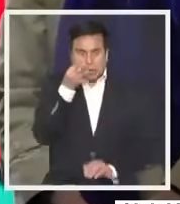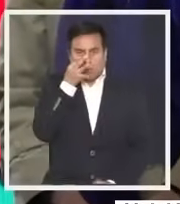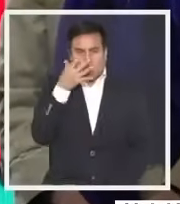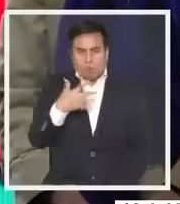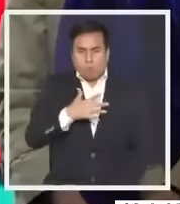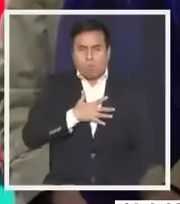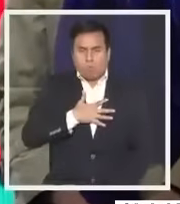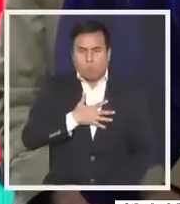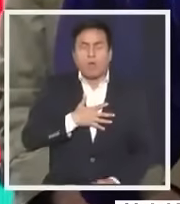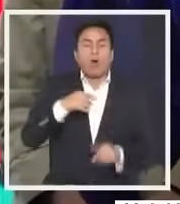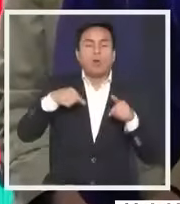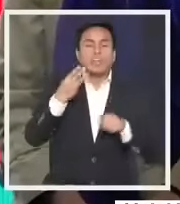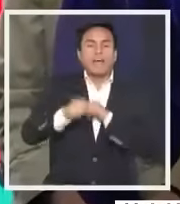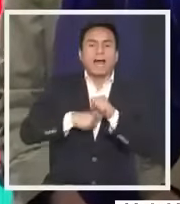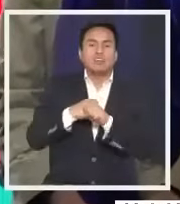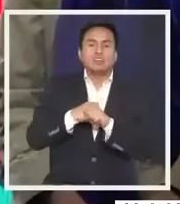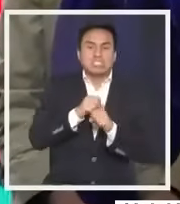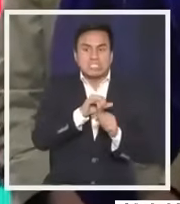día,